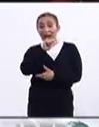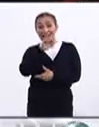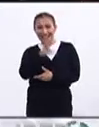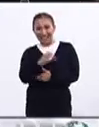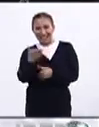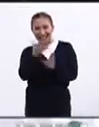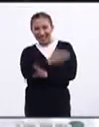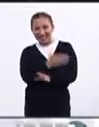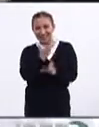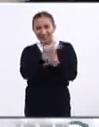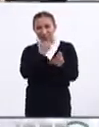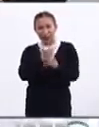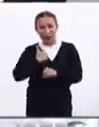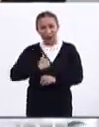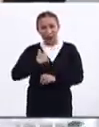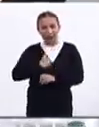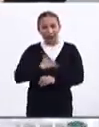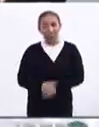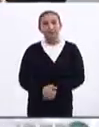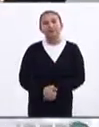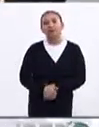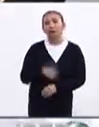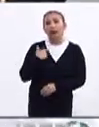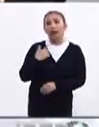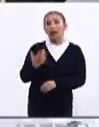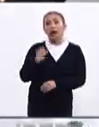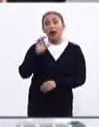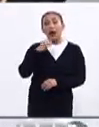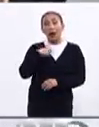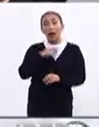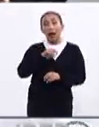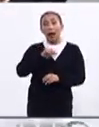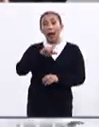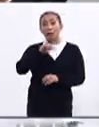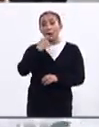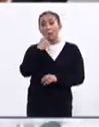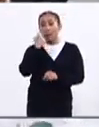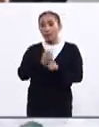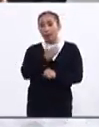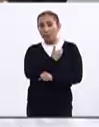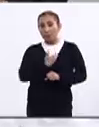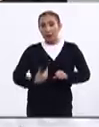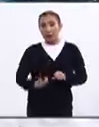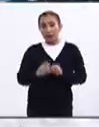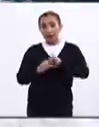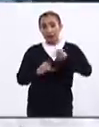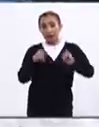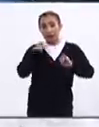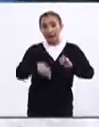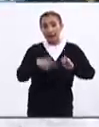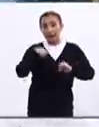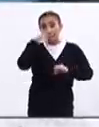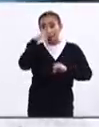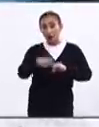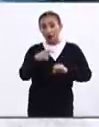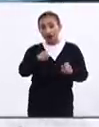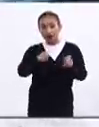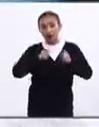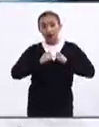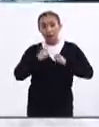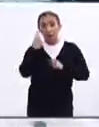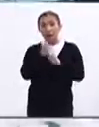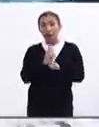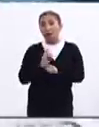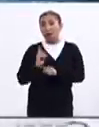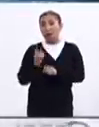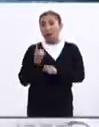Libre Comercio con Estados Unidos y Canadá. Fue Andrés Manuel López Obrador, primer presidente de izquierda en ese país, quien asumió desde el